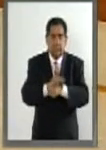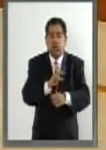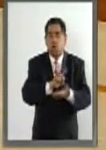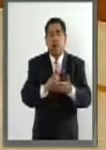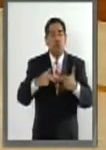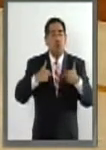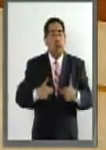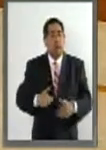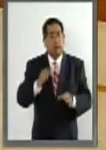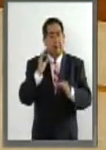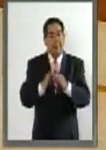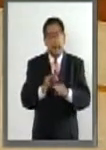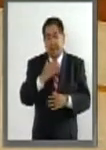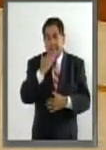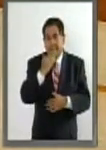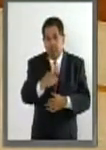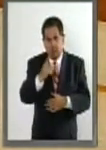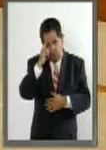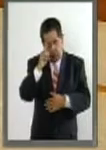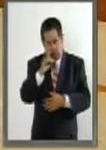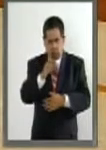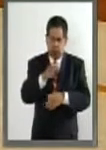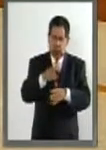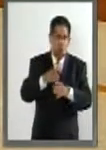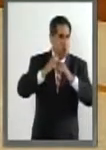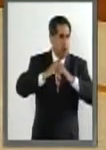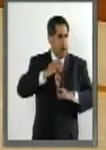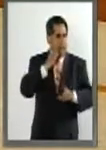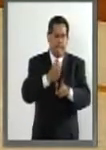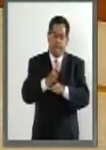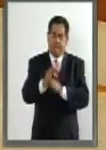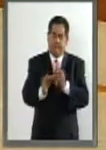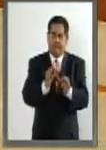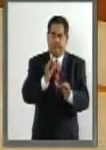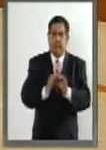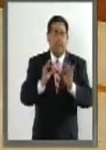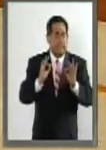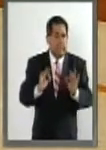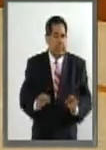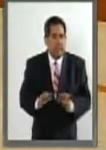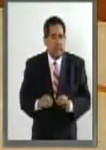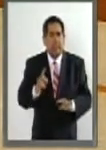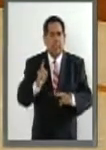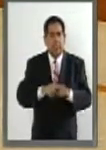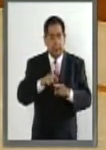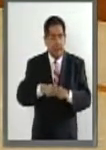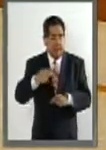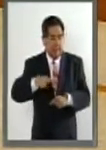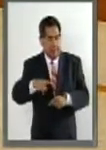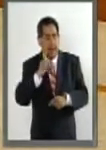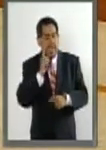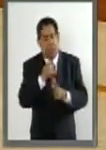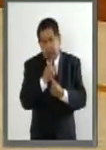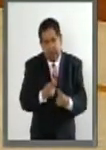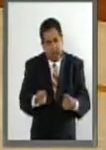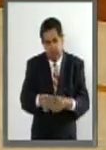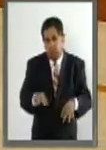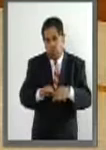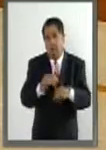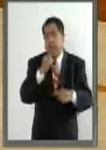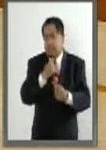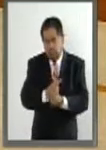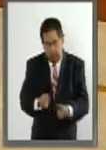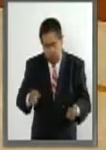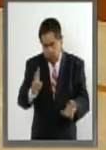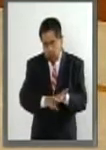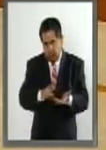derechos humanos y su integridad física, particularmente de esas niñas y de esos